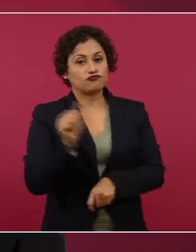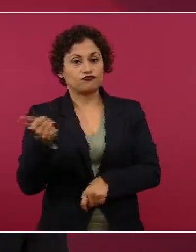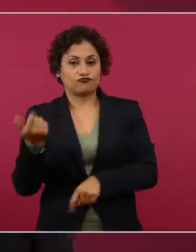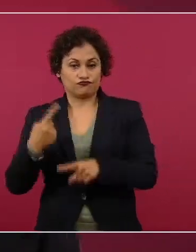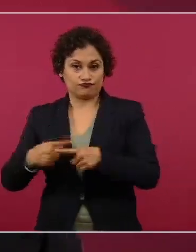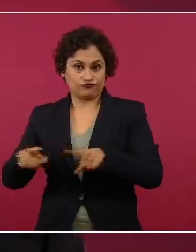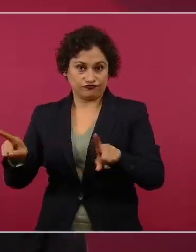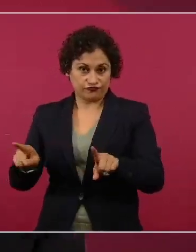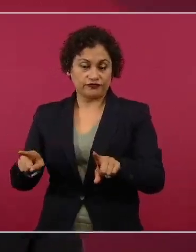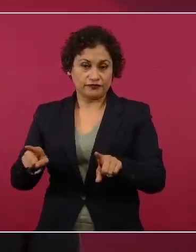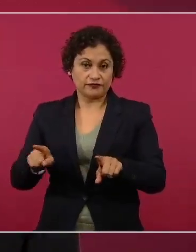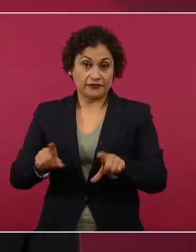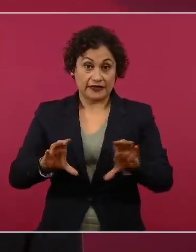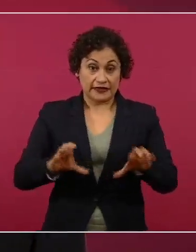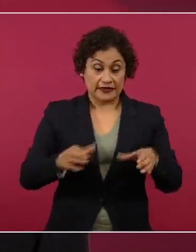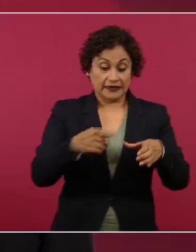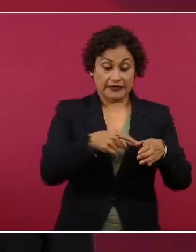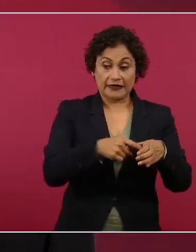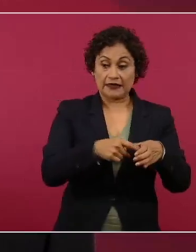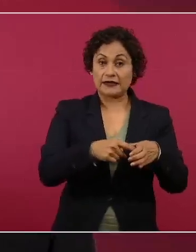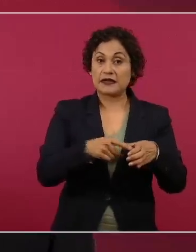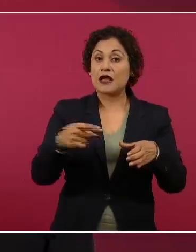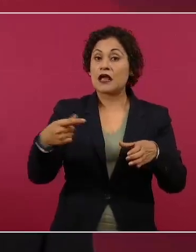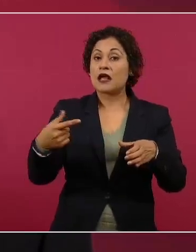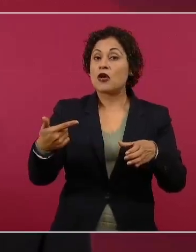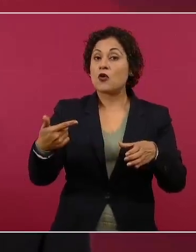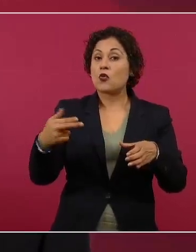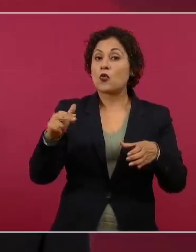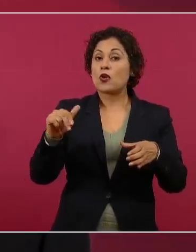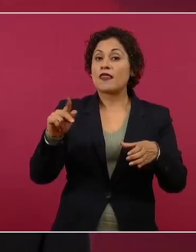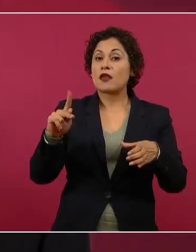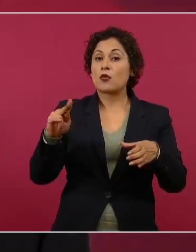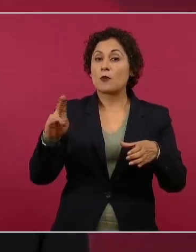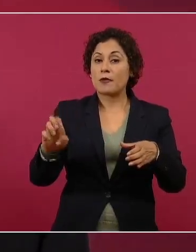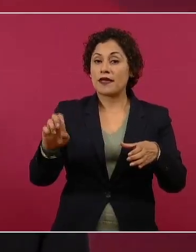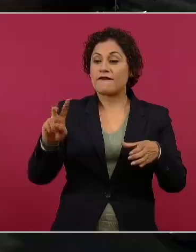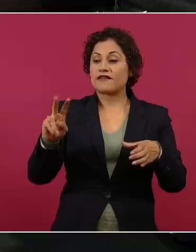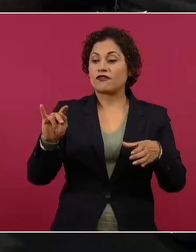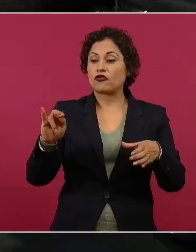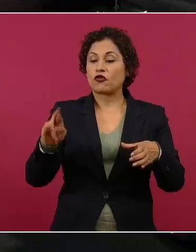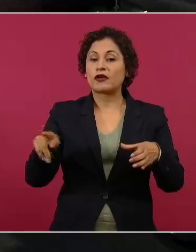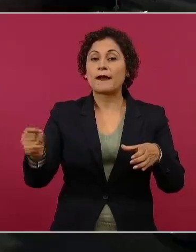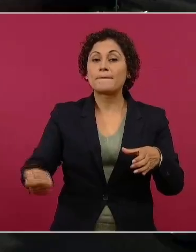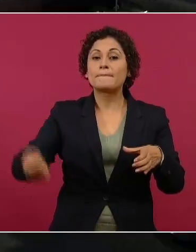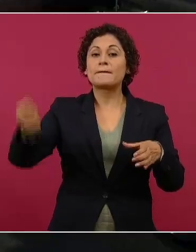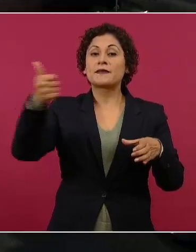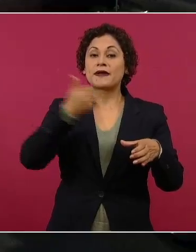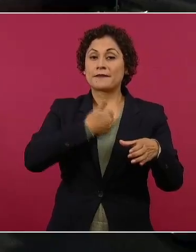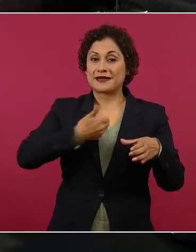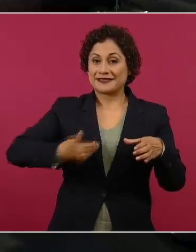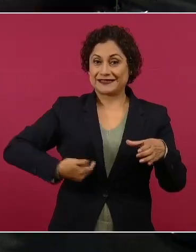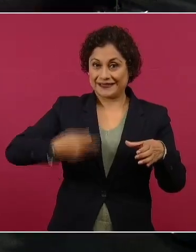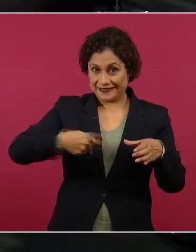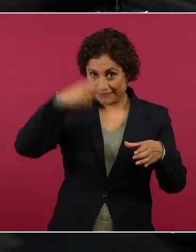y a esa logia pertenecía Guadalupe Victoria, el primer presidente de México, y Vicente